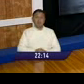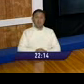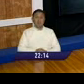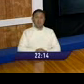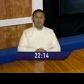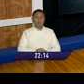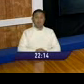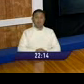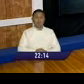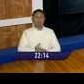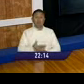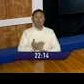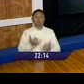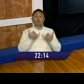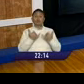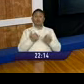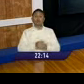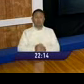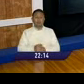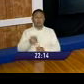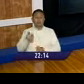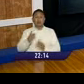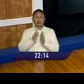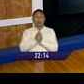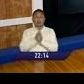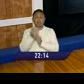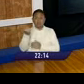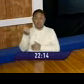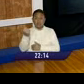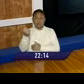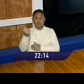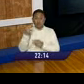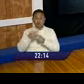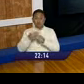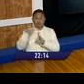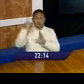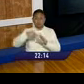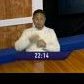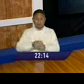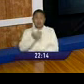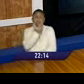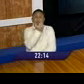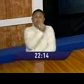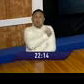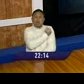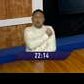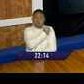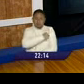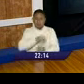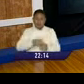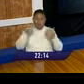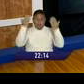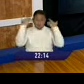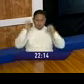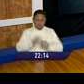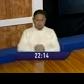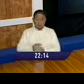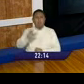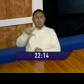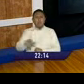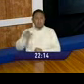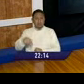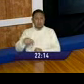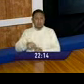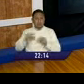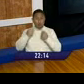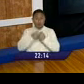Escuchar el término vacuna relacionada con las extorsiones se ha hecho común en distintos sectores de Guayaquil. Muchos han sido visitados